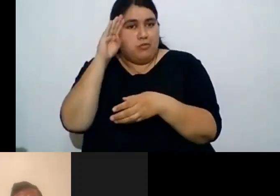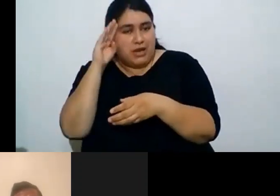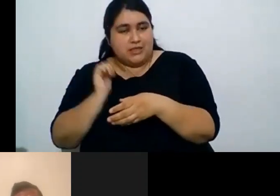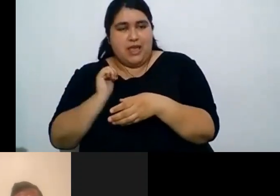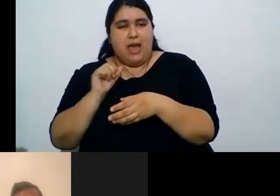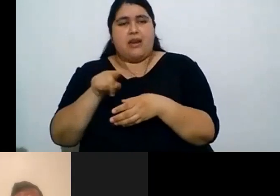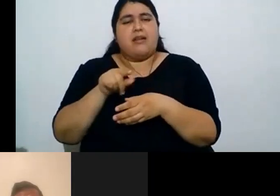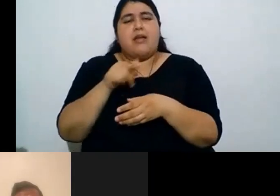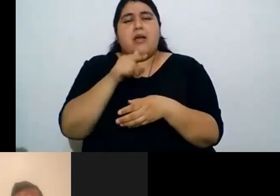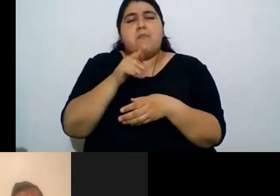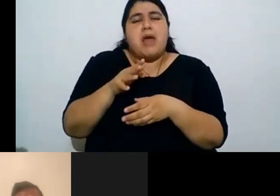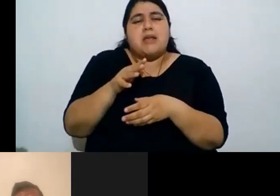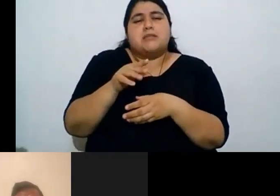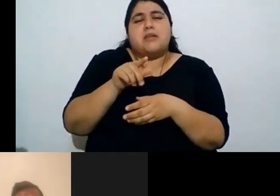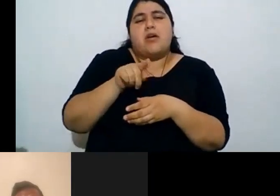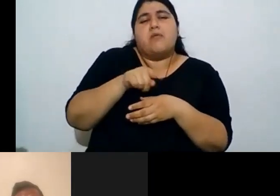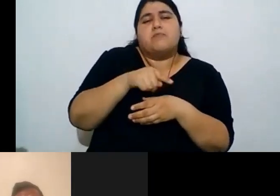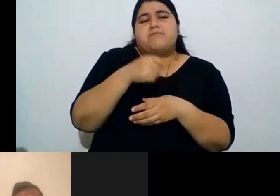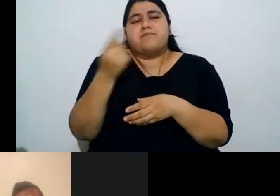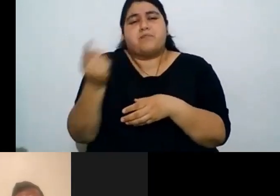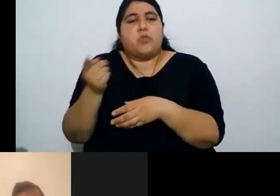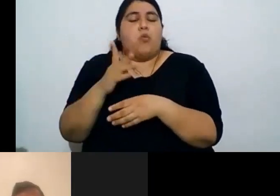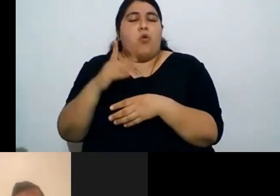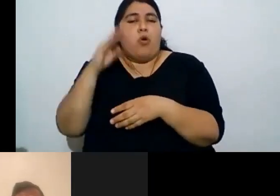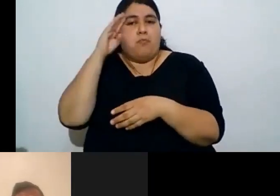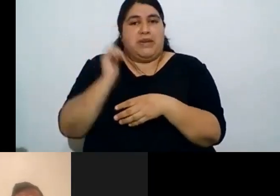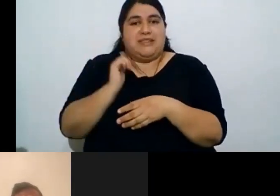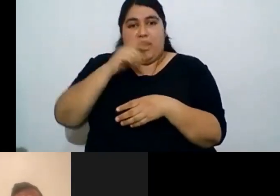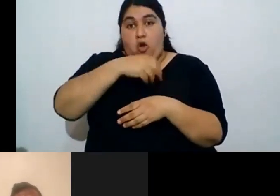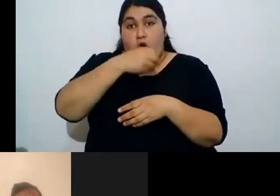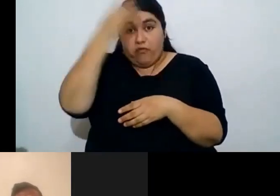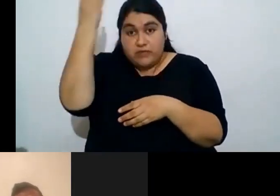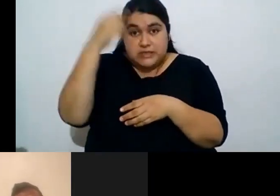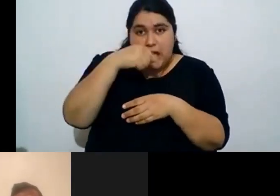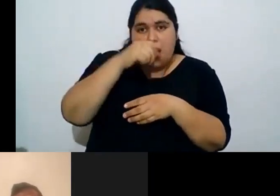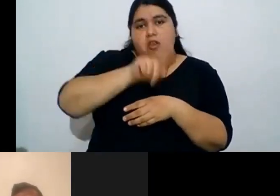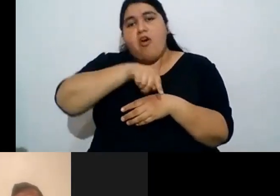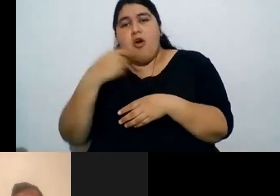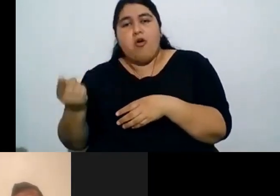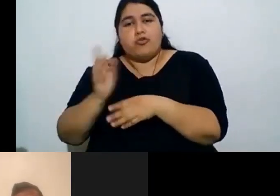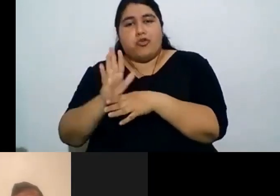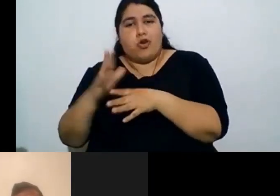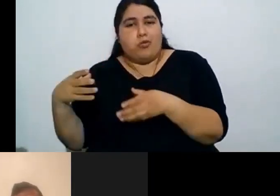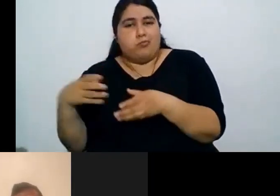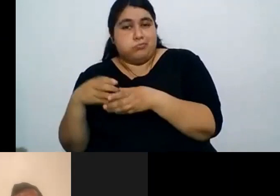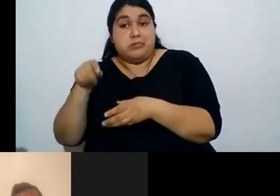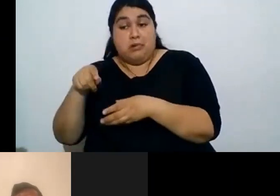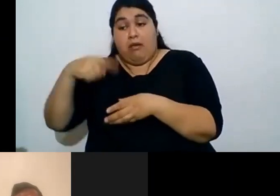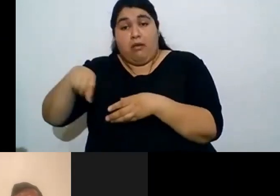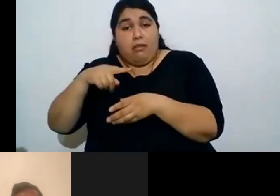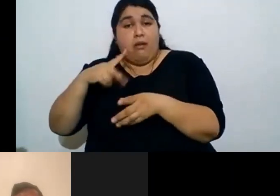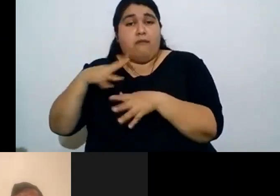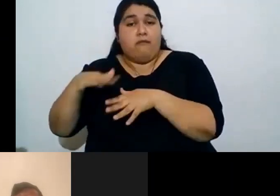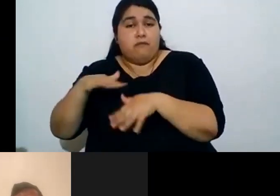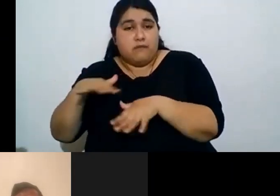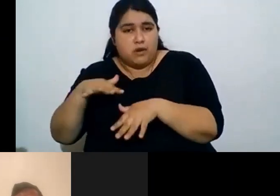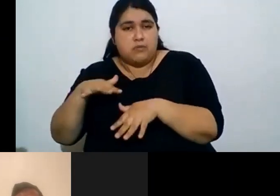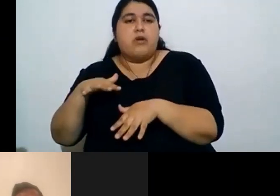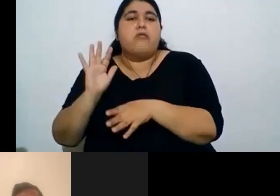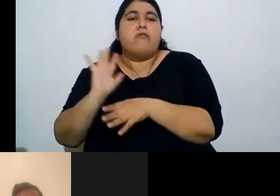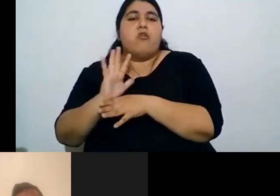paralela al Ejército Nacional, al oficial, que hace sus funciones en